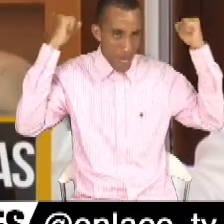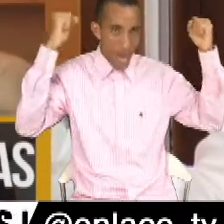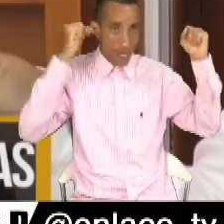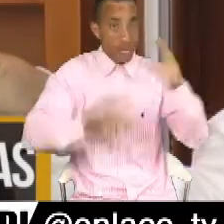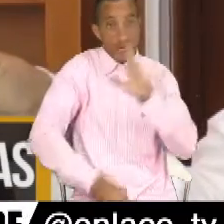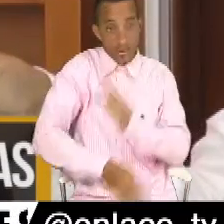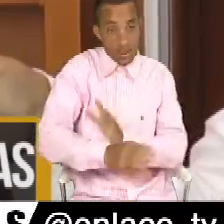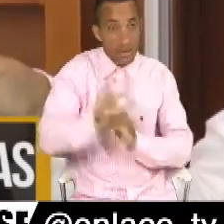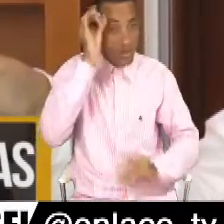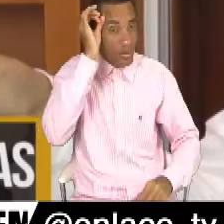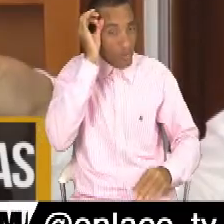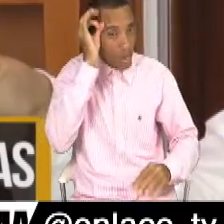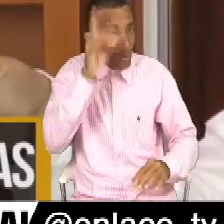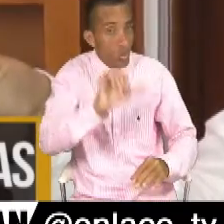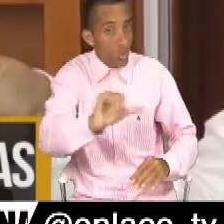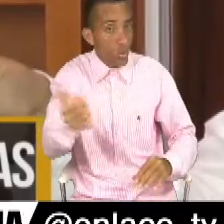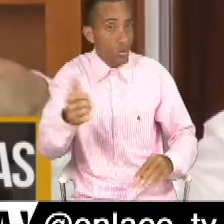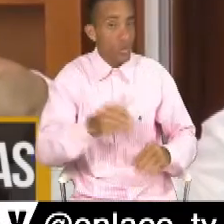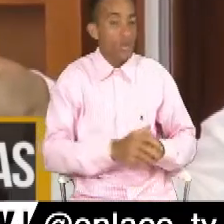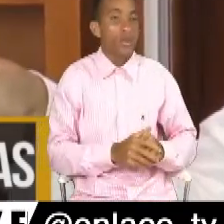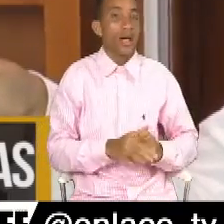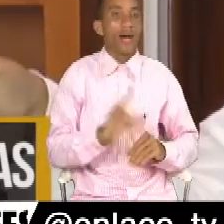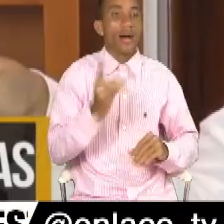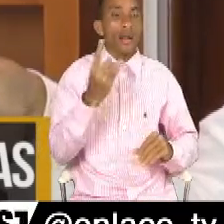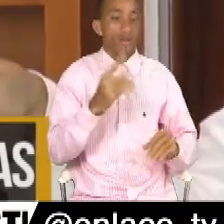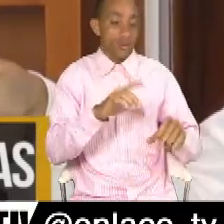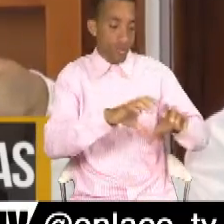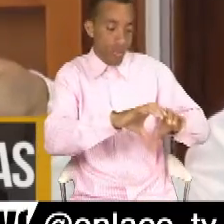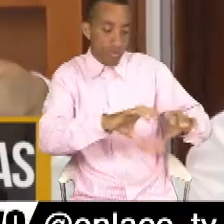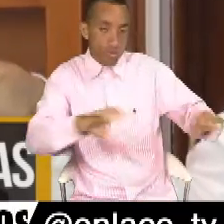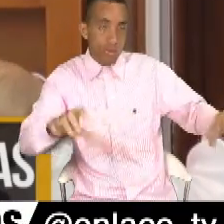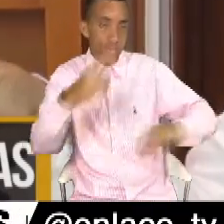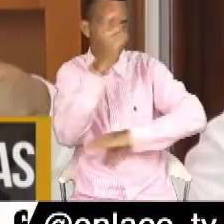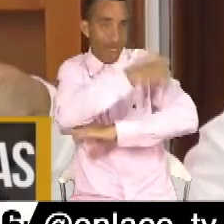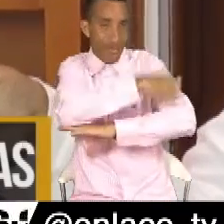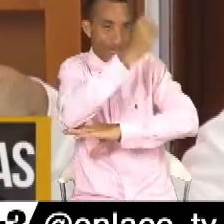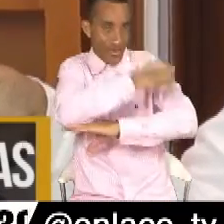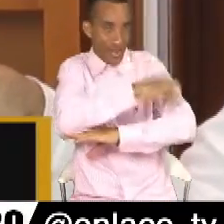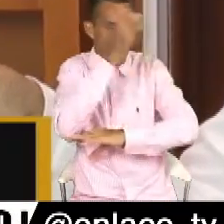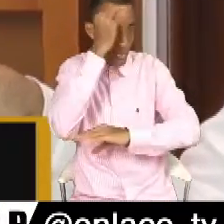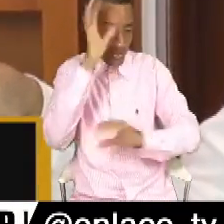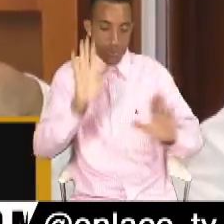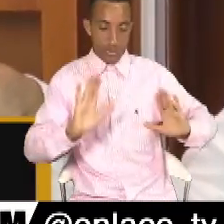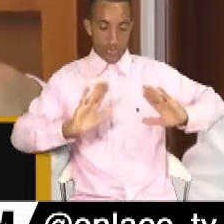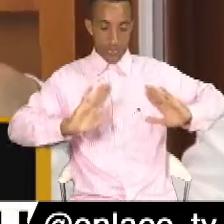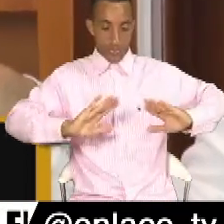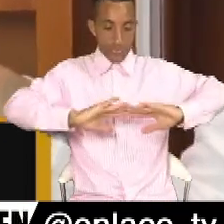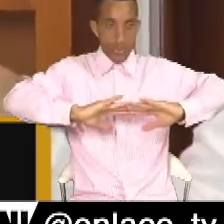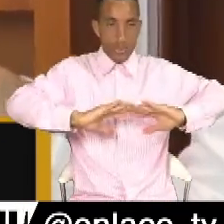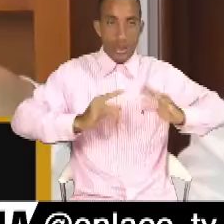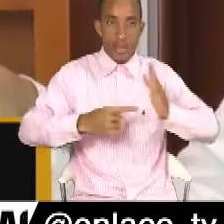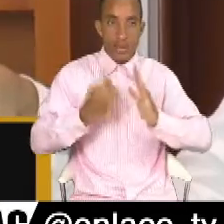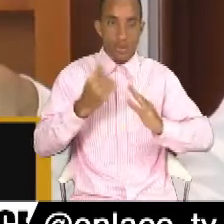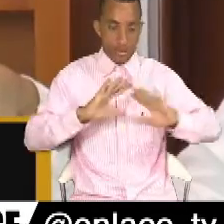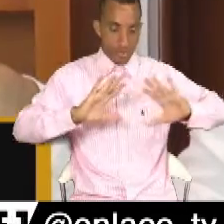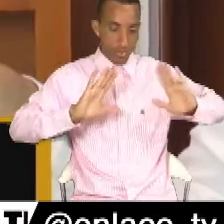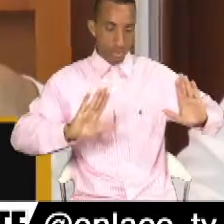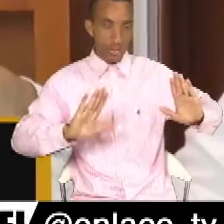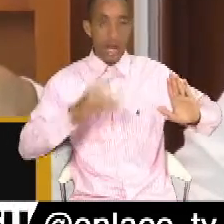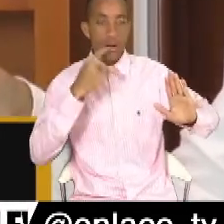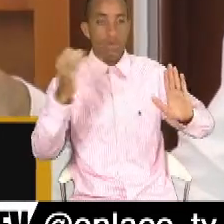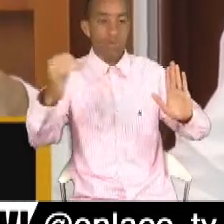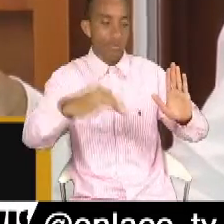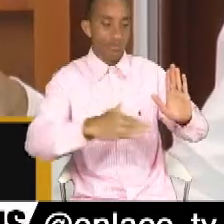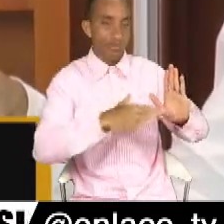haber un fallo de un pozo, tengamos esa prevención ahí y preveamos de pronto cualquier